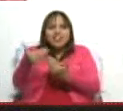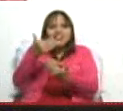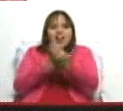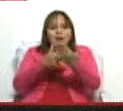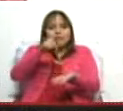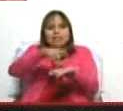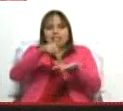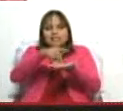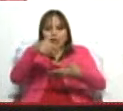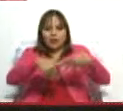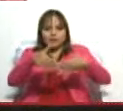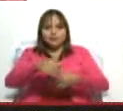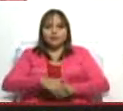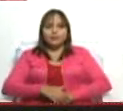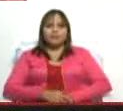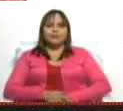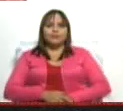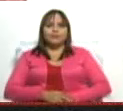candidato o